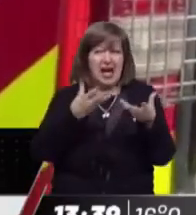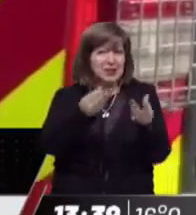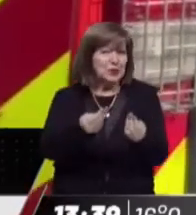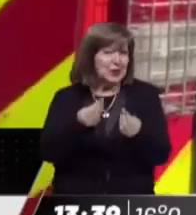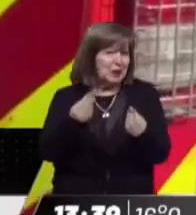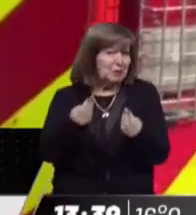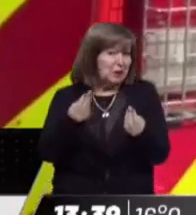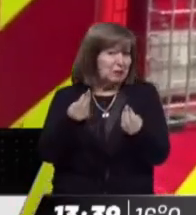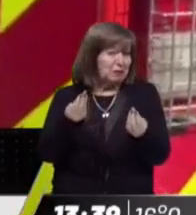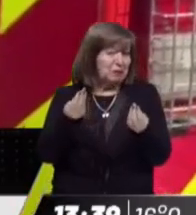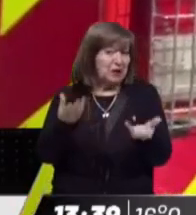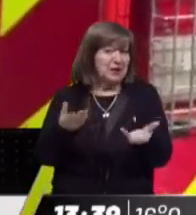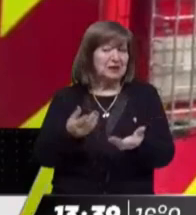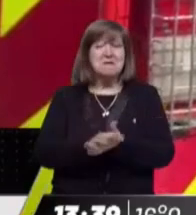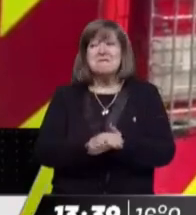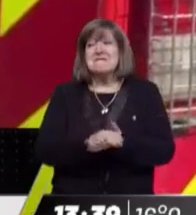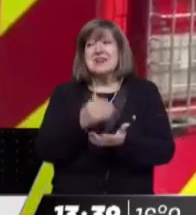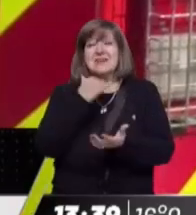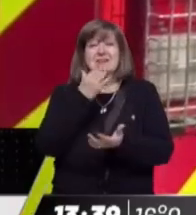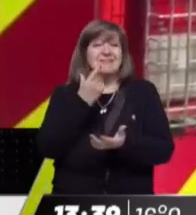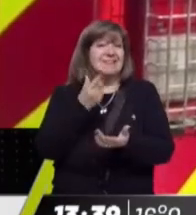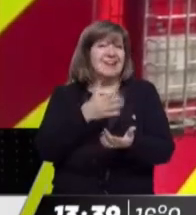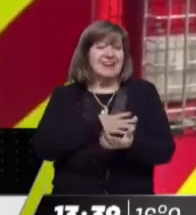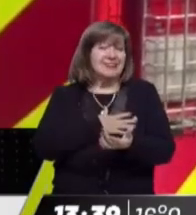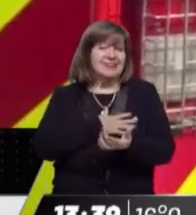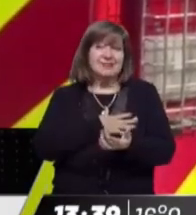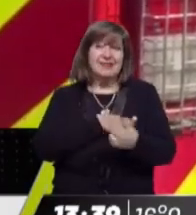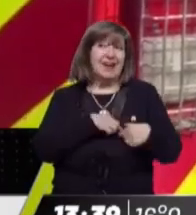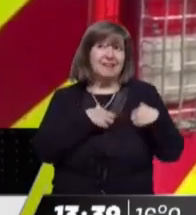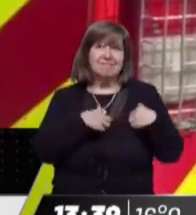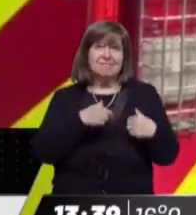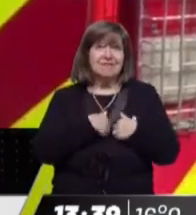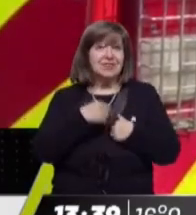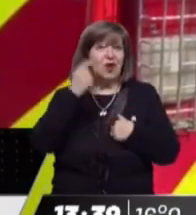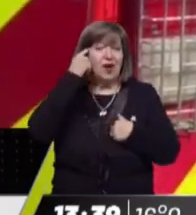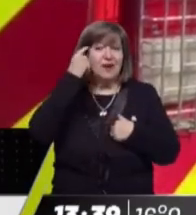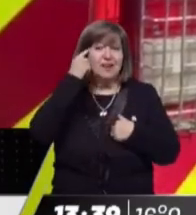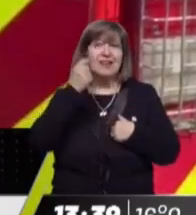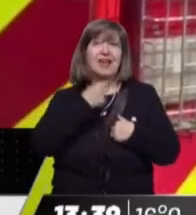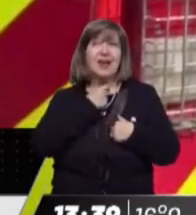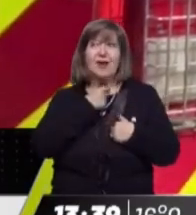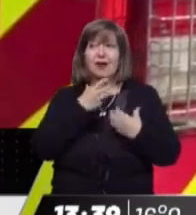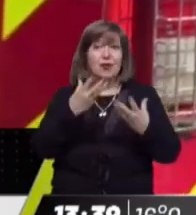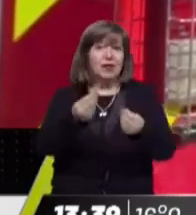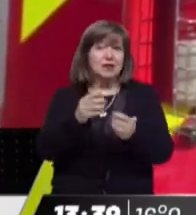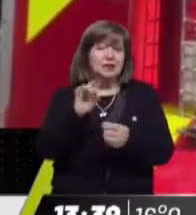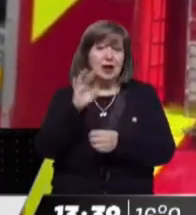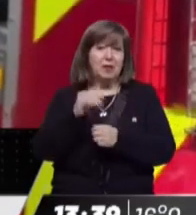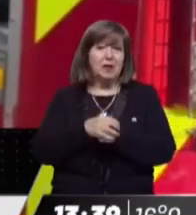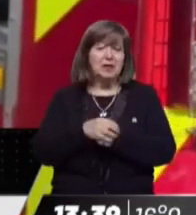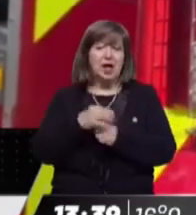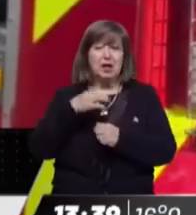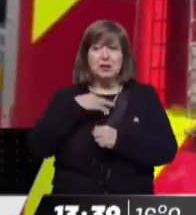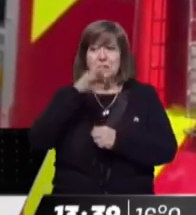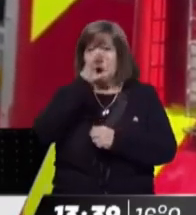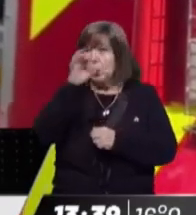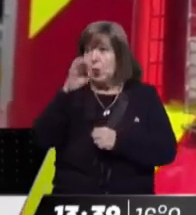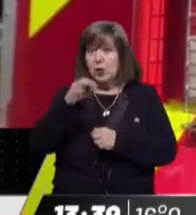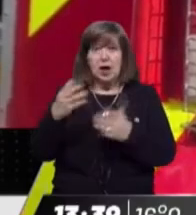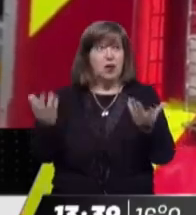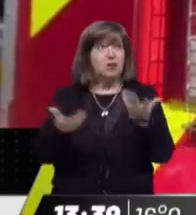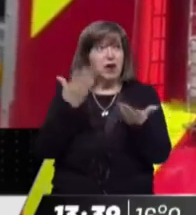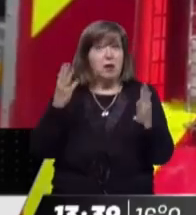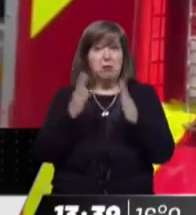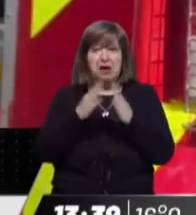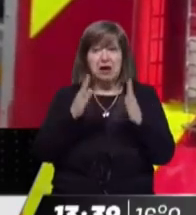lo hago. No sé, quiero ayudar. ¿Y su Yo familia qué nunca, dice? nunca he sufrido algo así, como